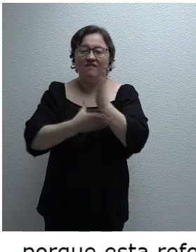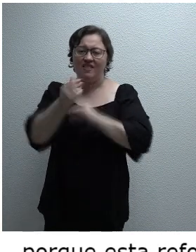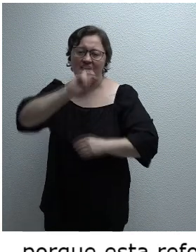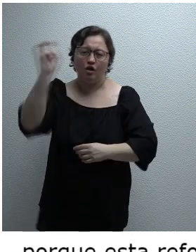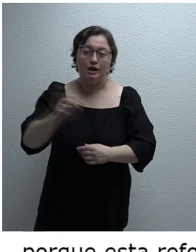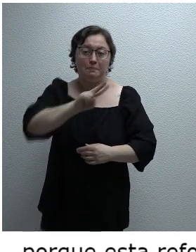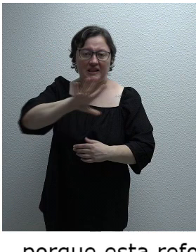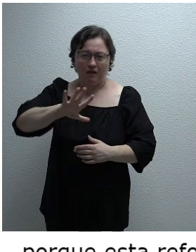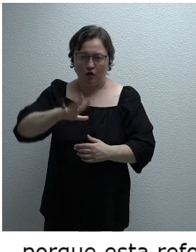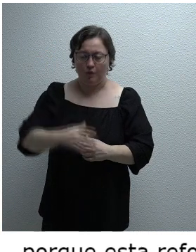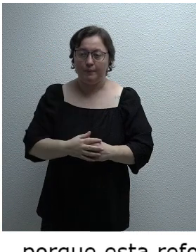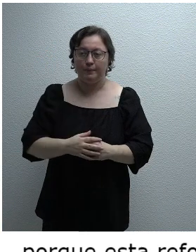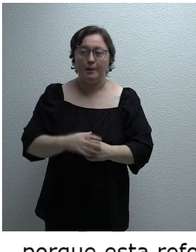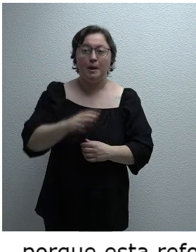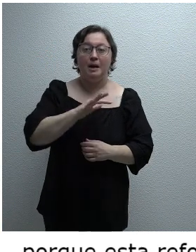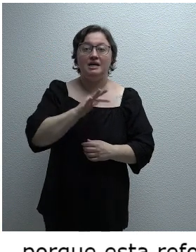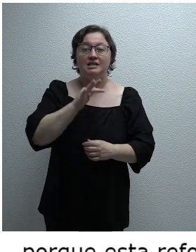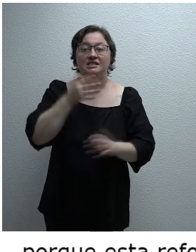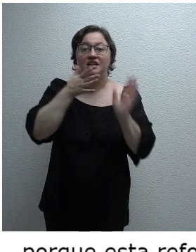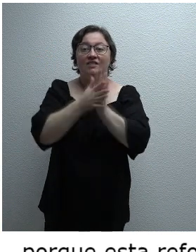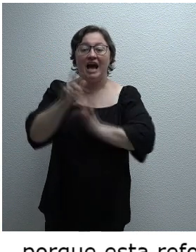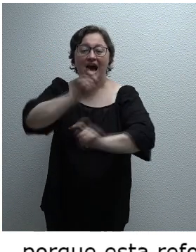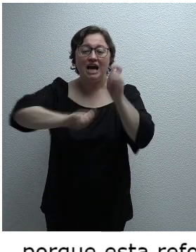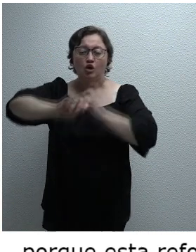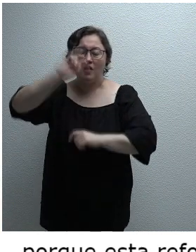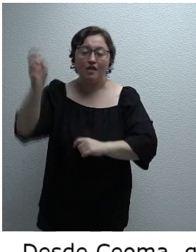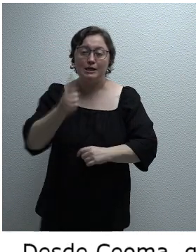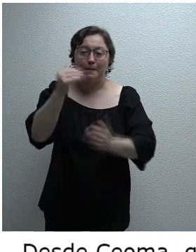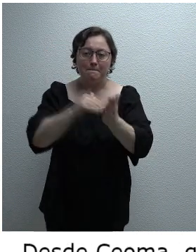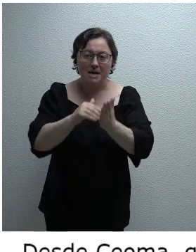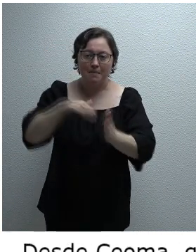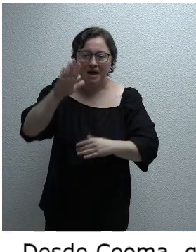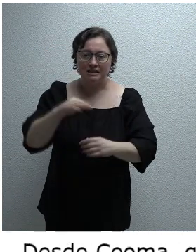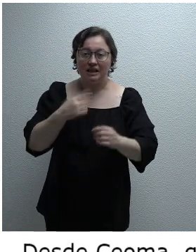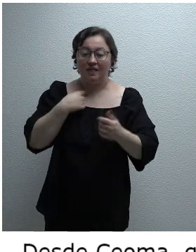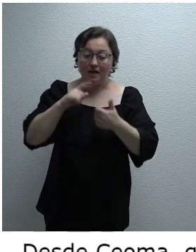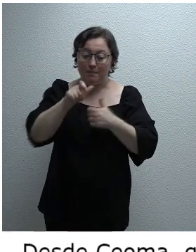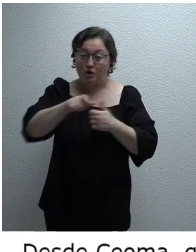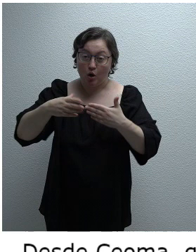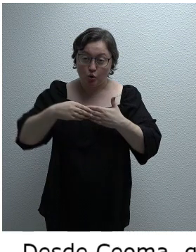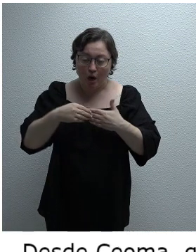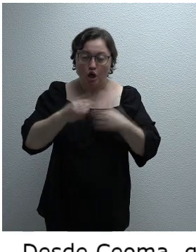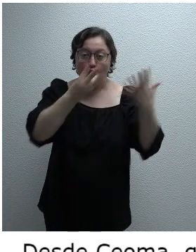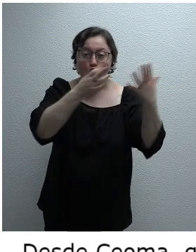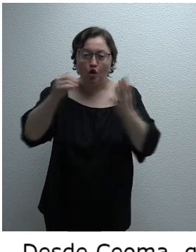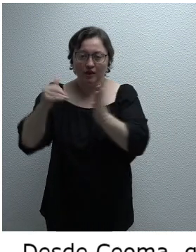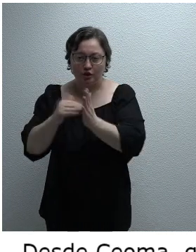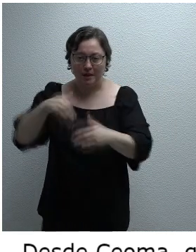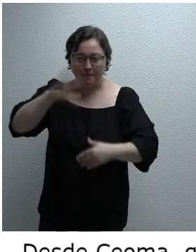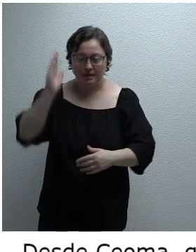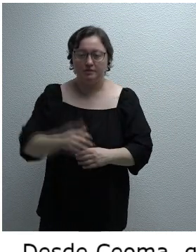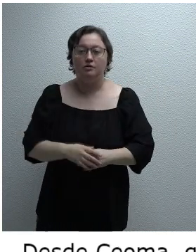federaciones, más de 1.000 asociaciones y 800.000 miembros, y donde promocionamos